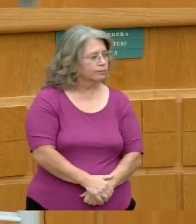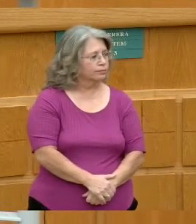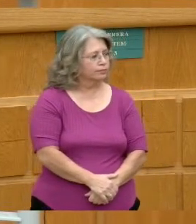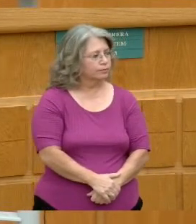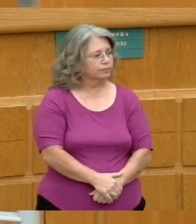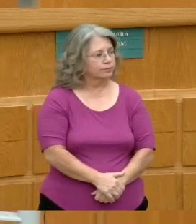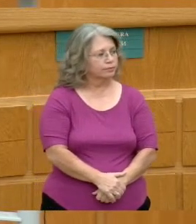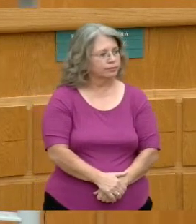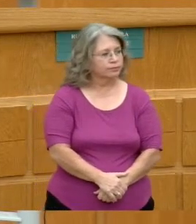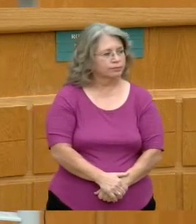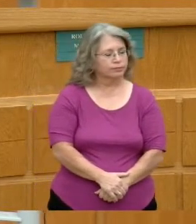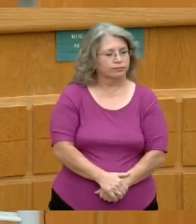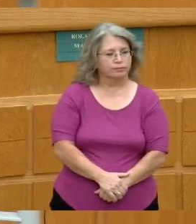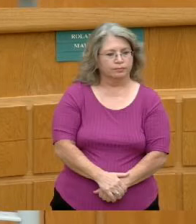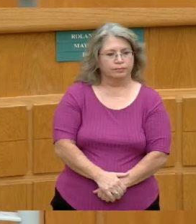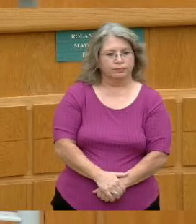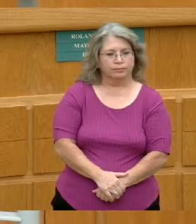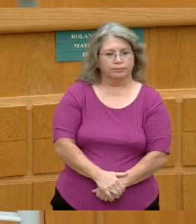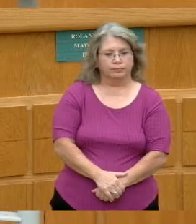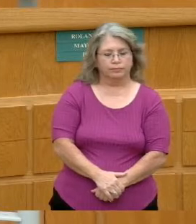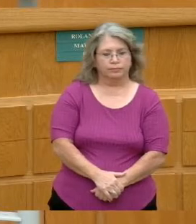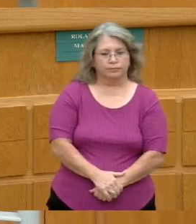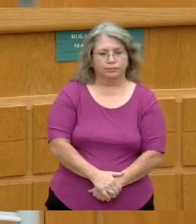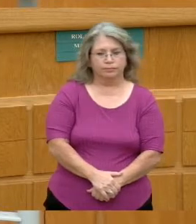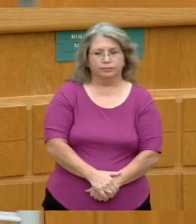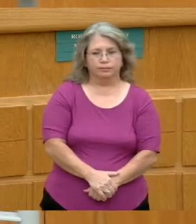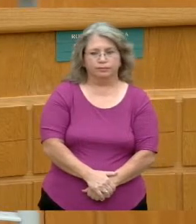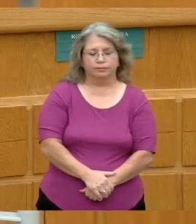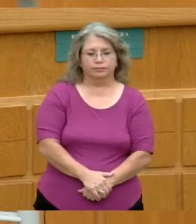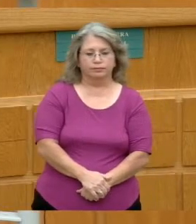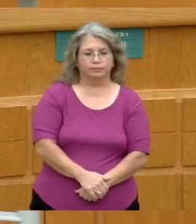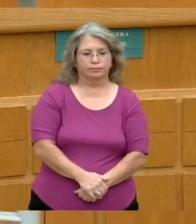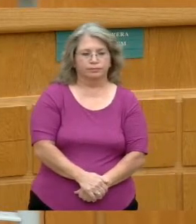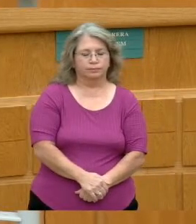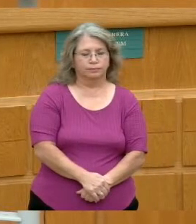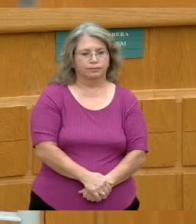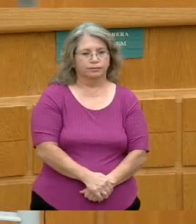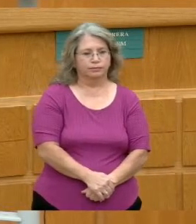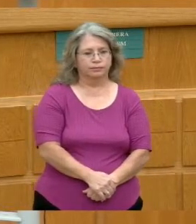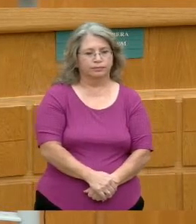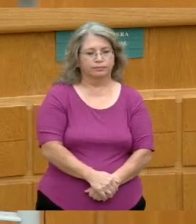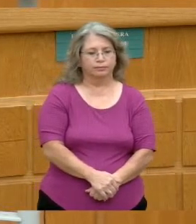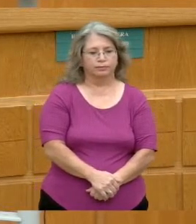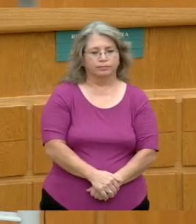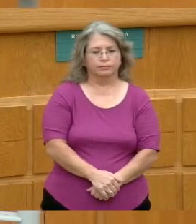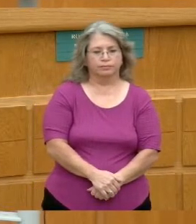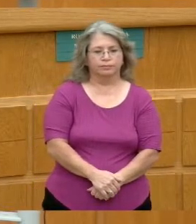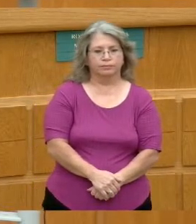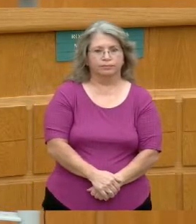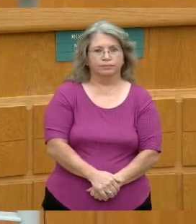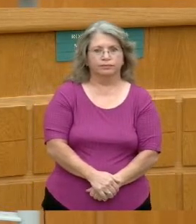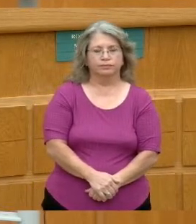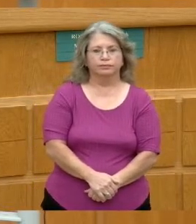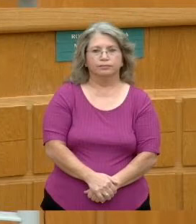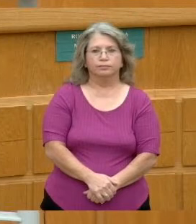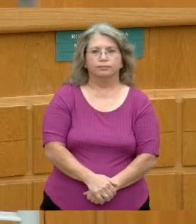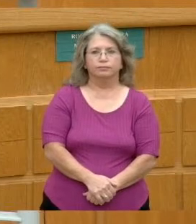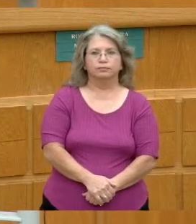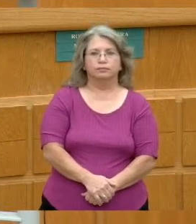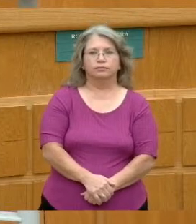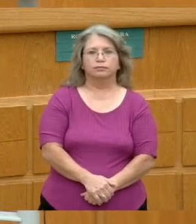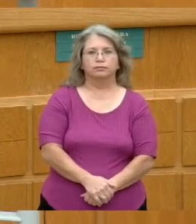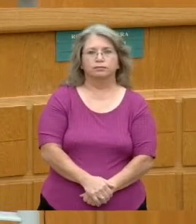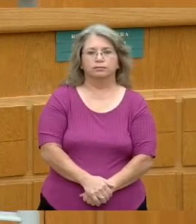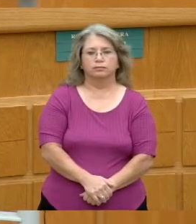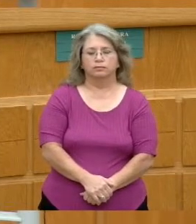privados. De los 128 casos, 110 son residentes de la ciudad de Corpus Christi, 2 son residentes de Robstown, 7 son residentes de